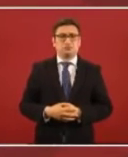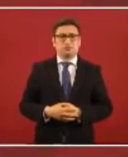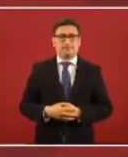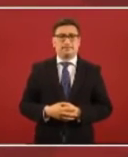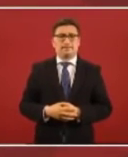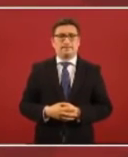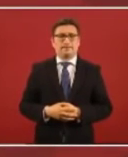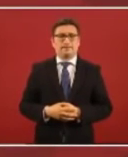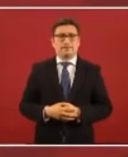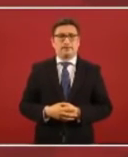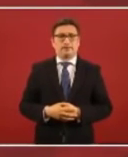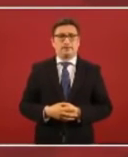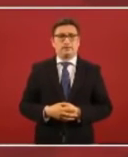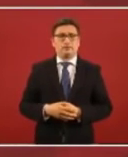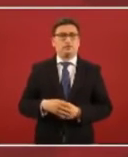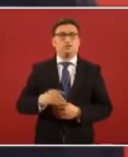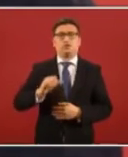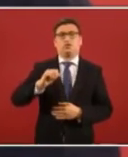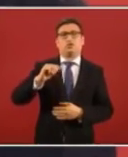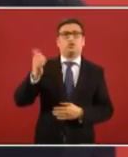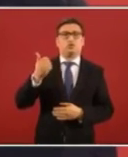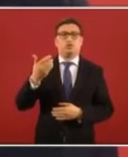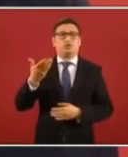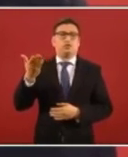y hubo un gobierno